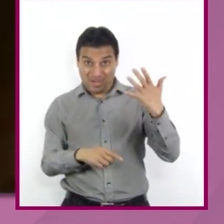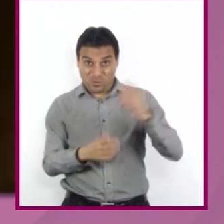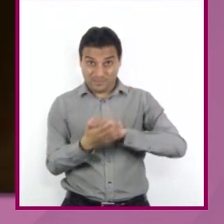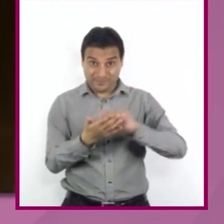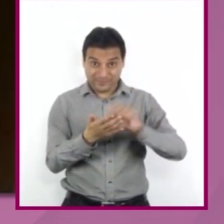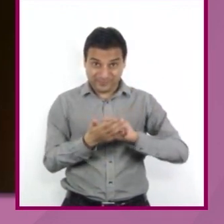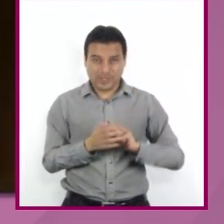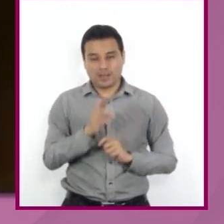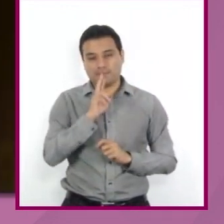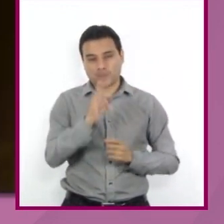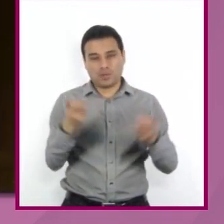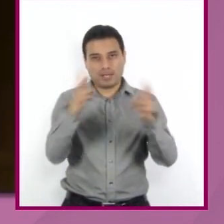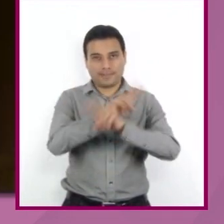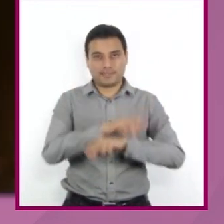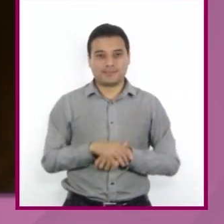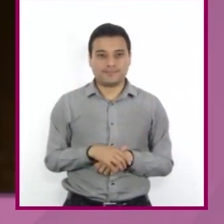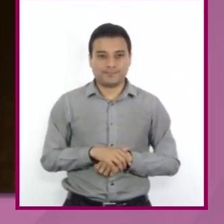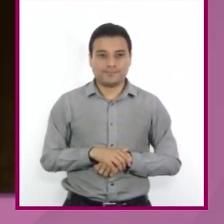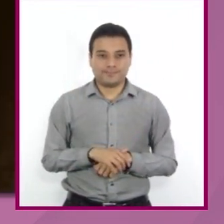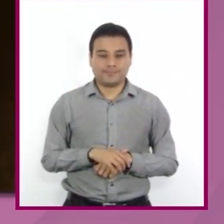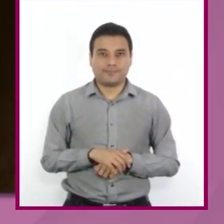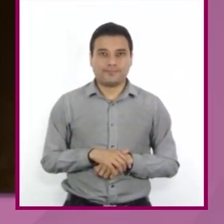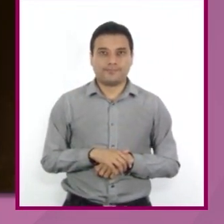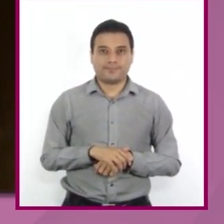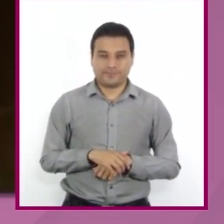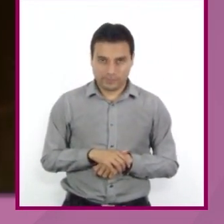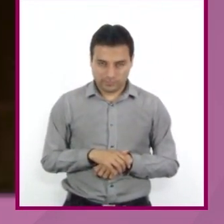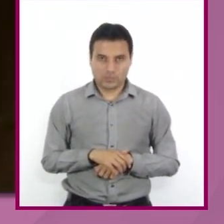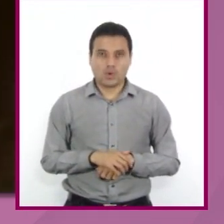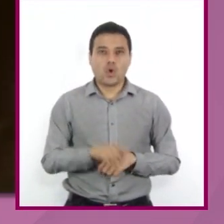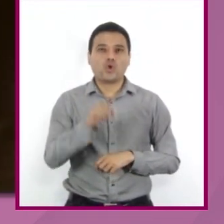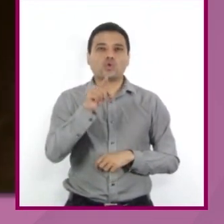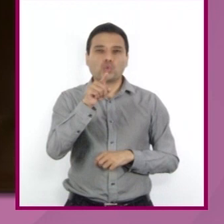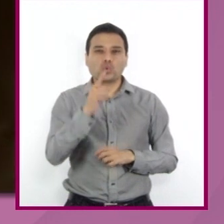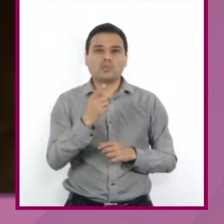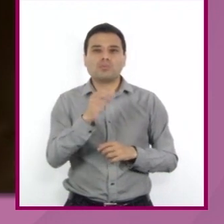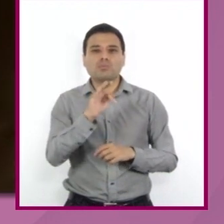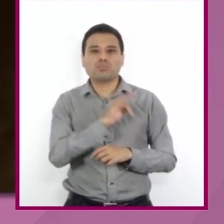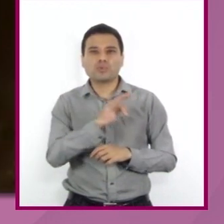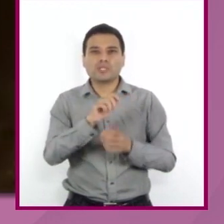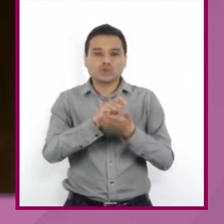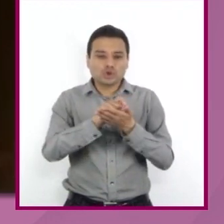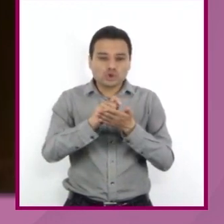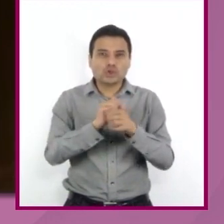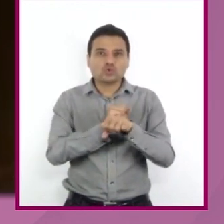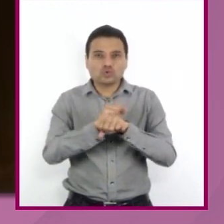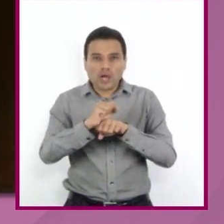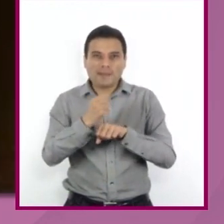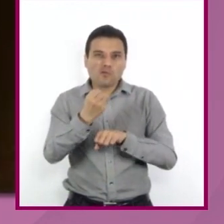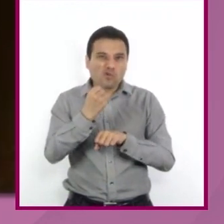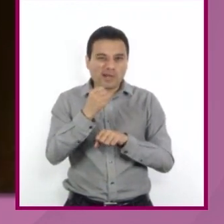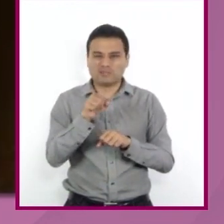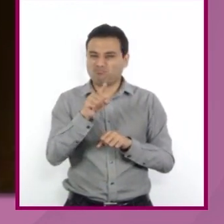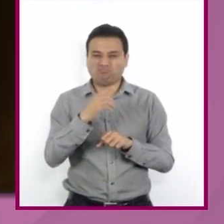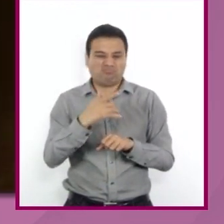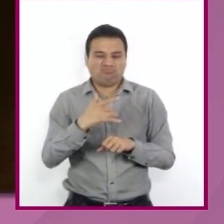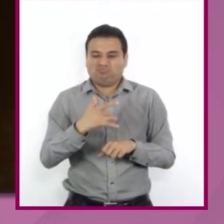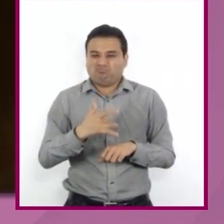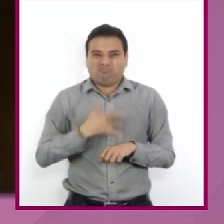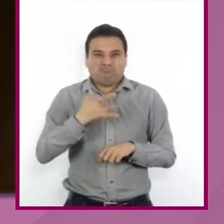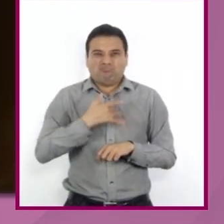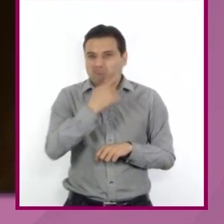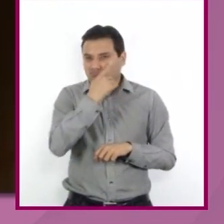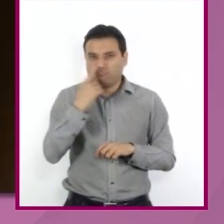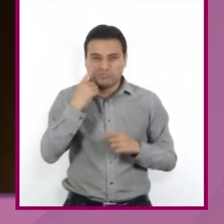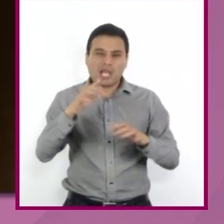líneas tengan calidades distintas, es decir, a veces presionen más el lápiz, a veces menos, o la pluma. Yo siempre juego entre ver